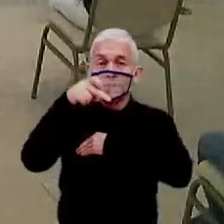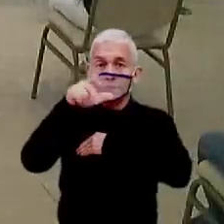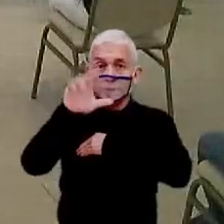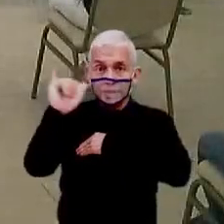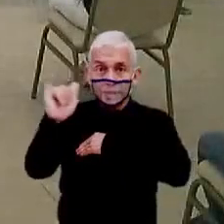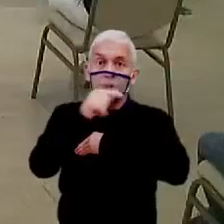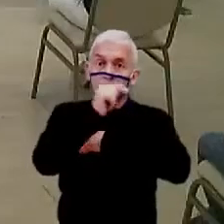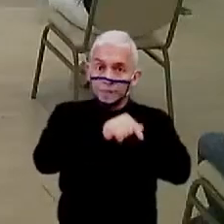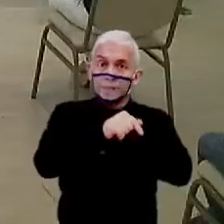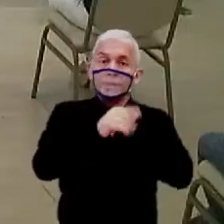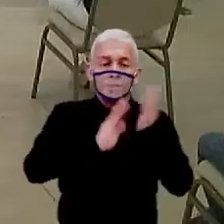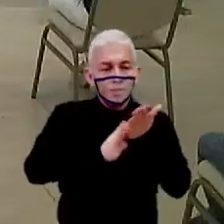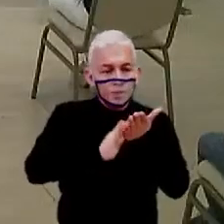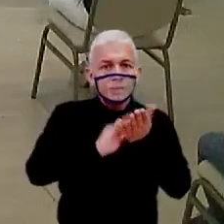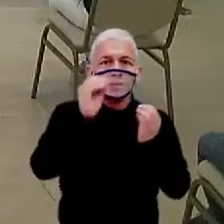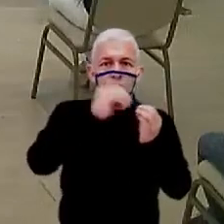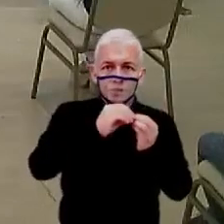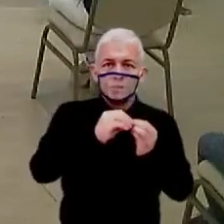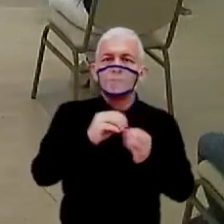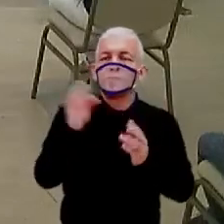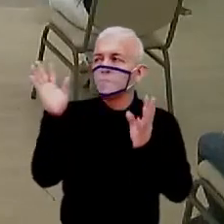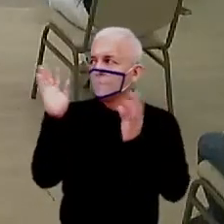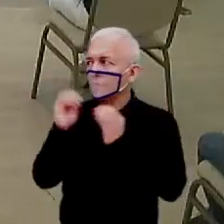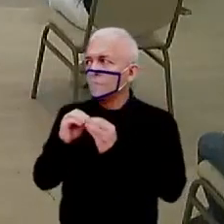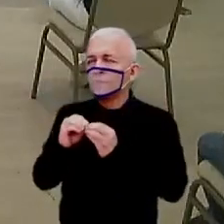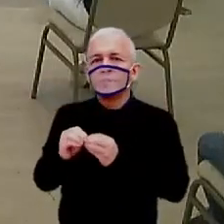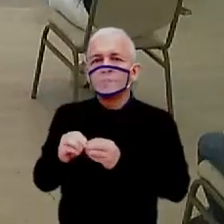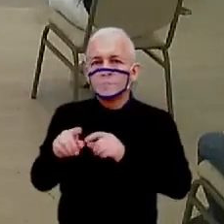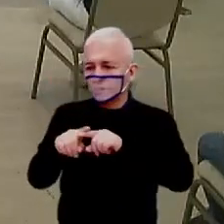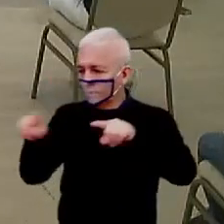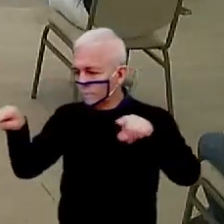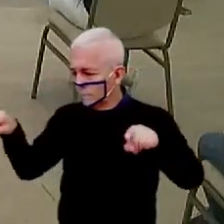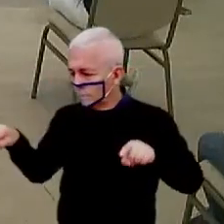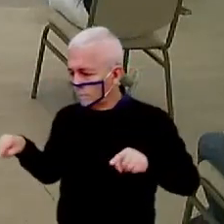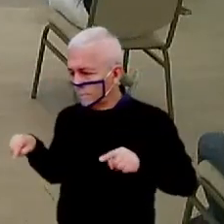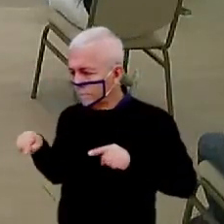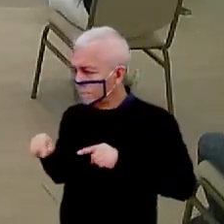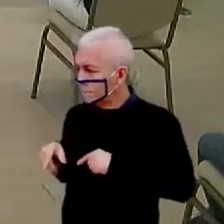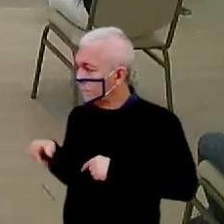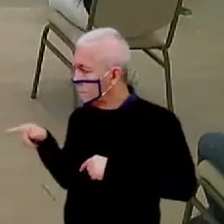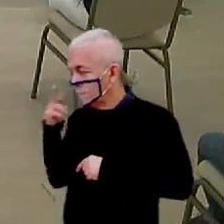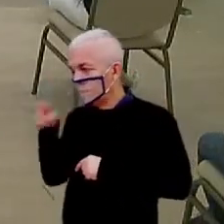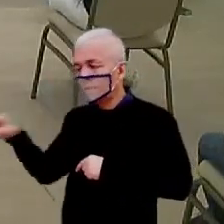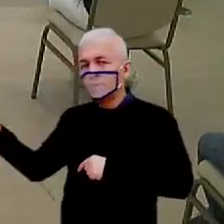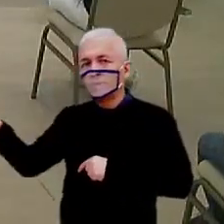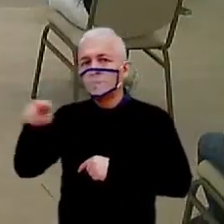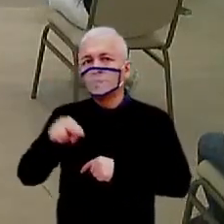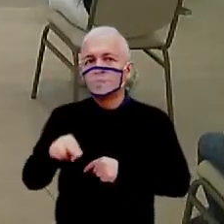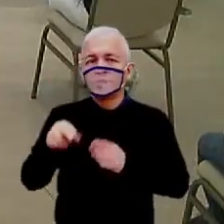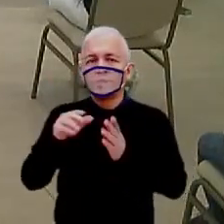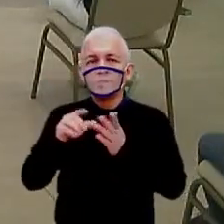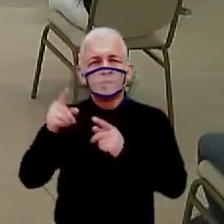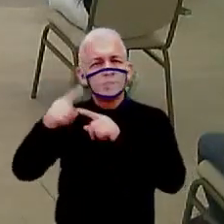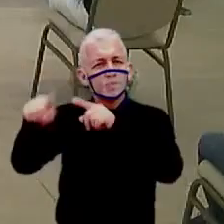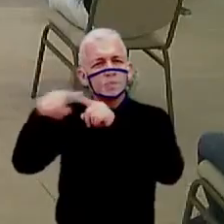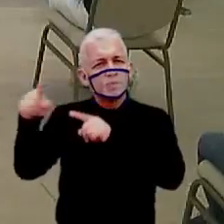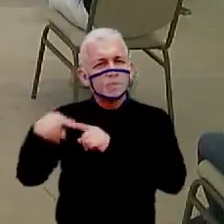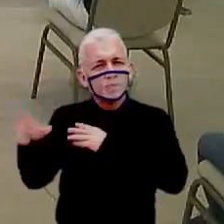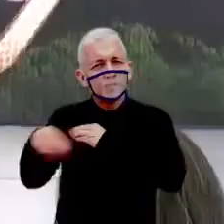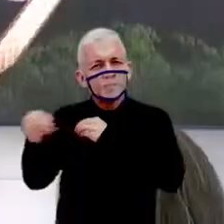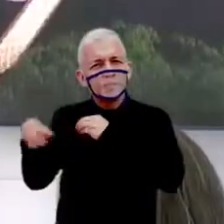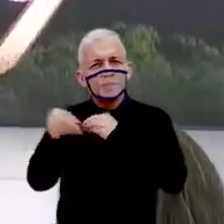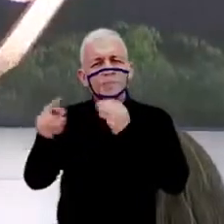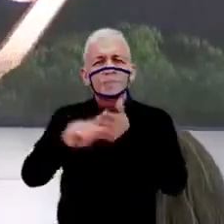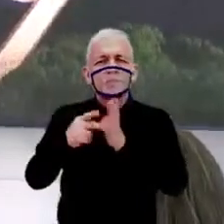plataformas flotantes, tenemos unas escalinatas que permiten ese contacto directo con el ecoparque. Y en fin, el